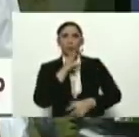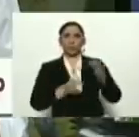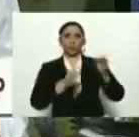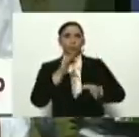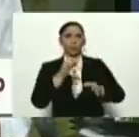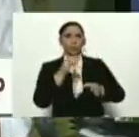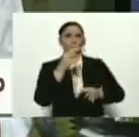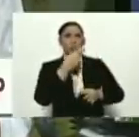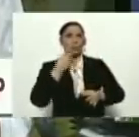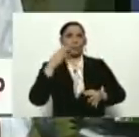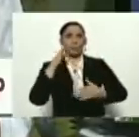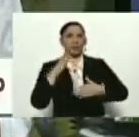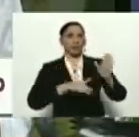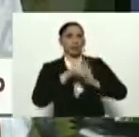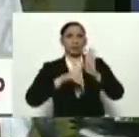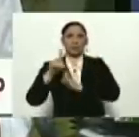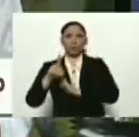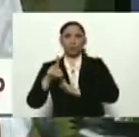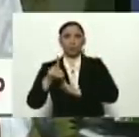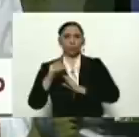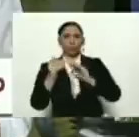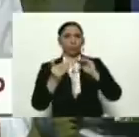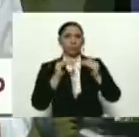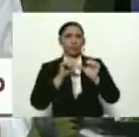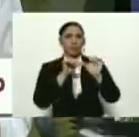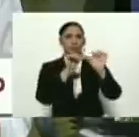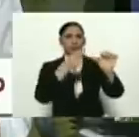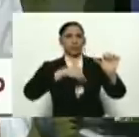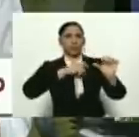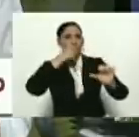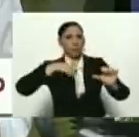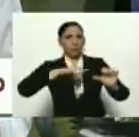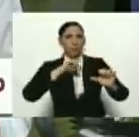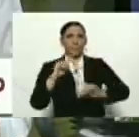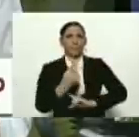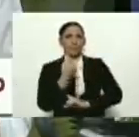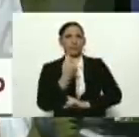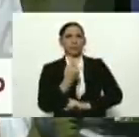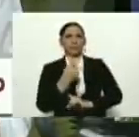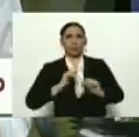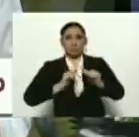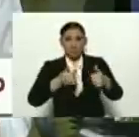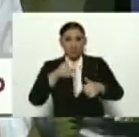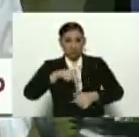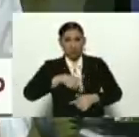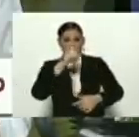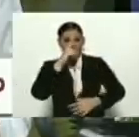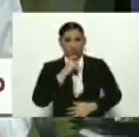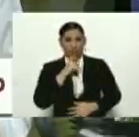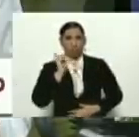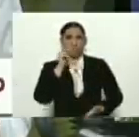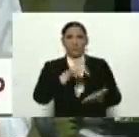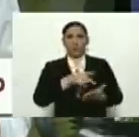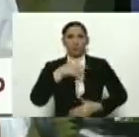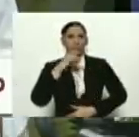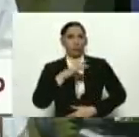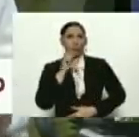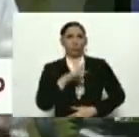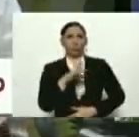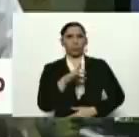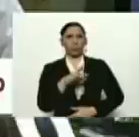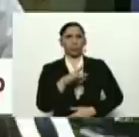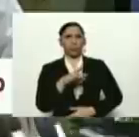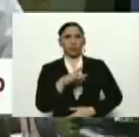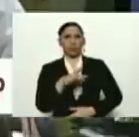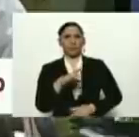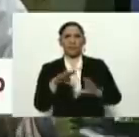desarrollo sostenible de nuestros pueblos. Desde principios de año asistimos a una dolorosa clase de